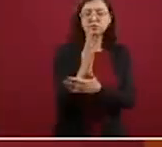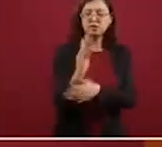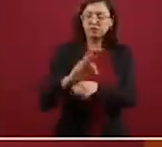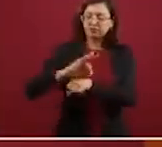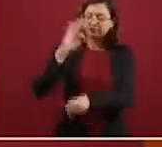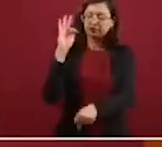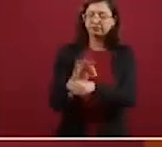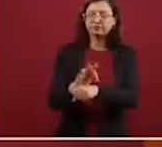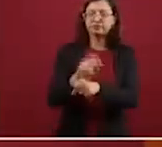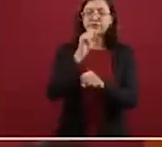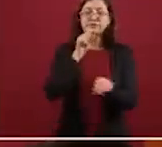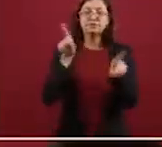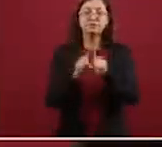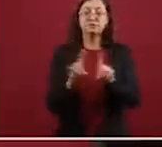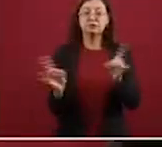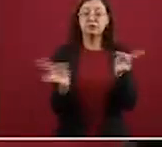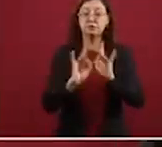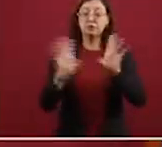político